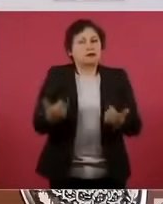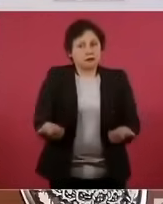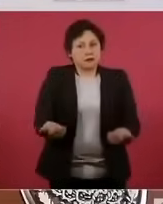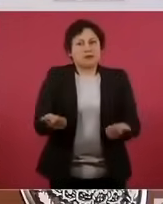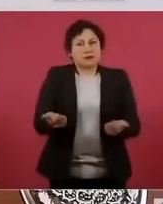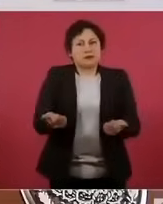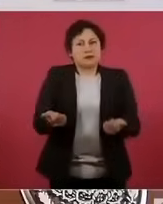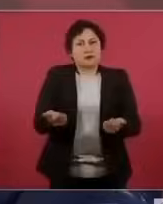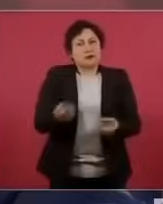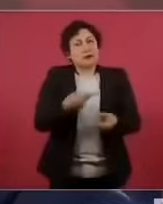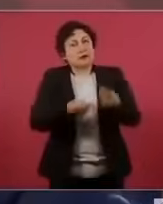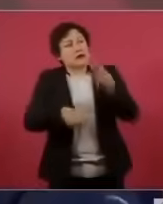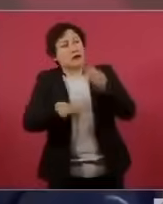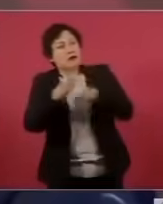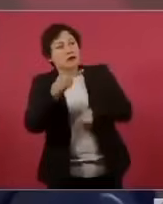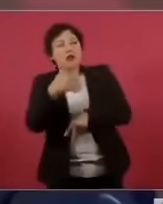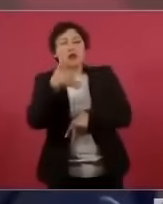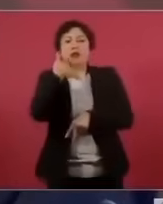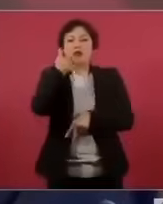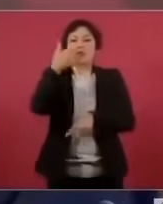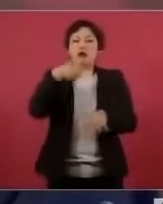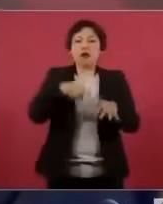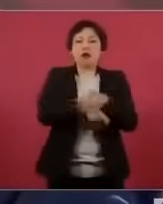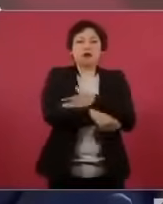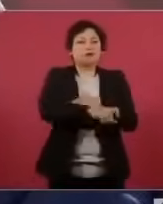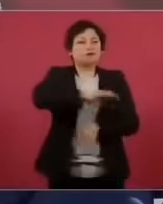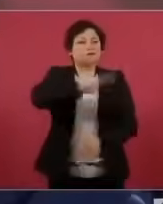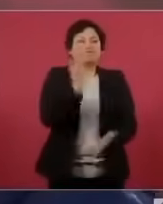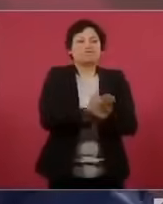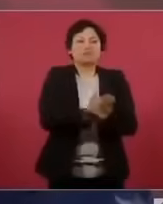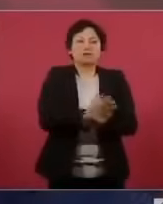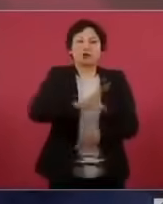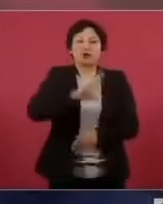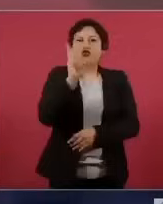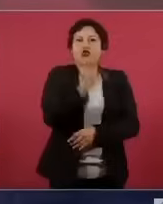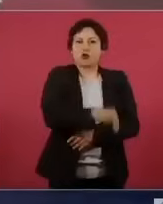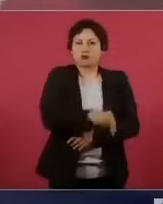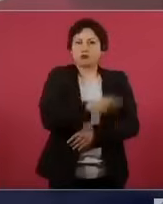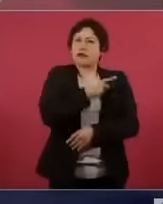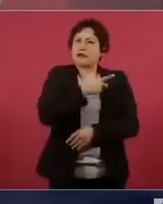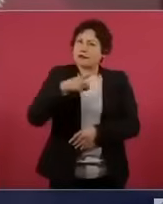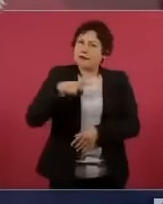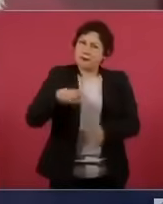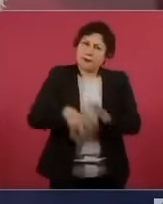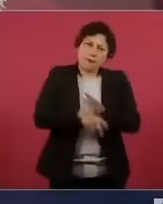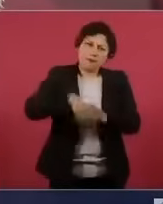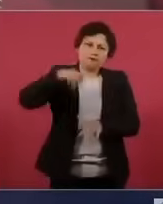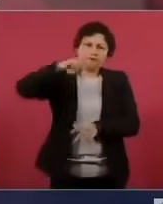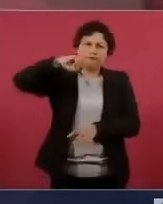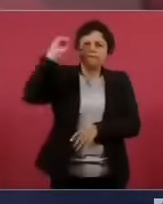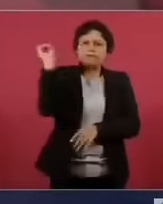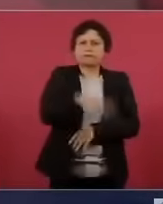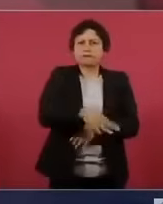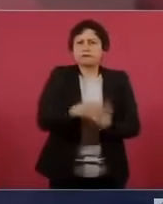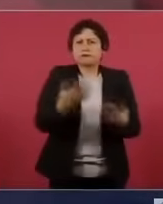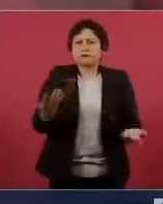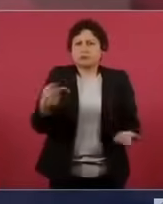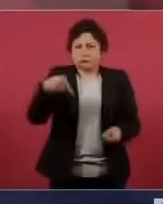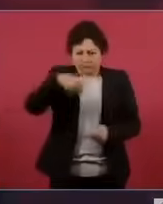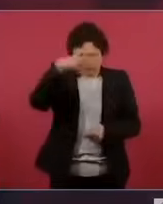nunca más la corrupción, que se tiene que terminar de desterrar la corrupción del